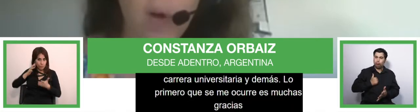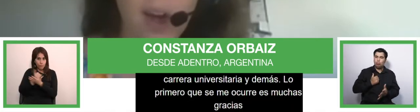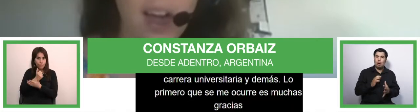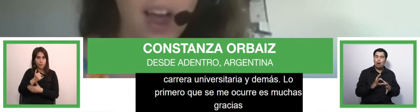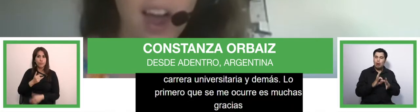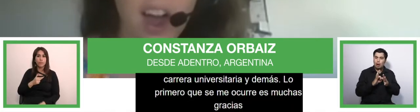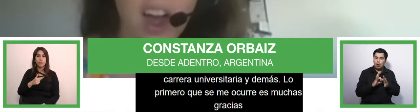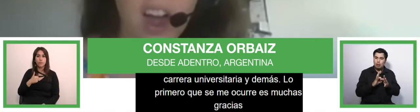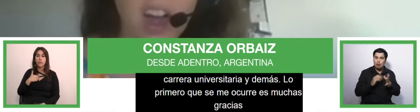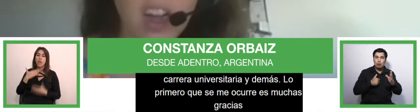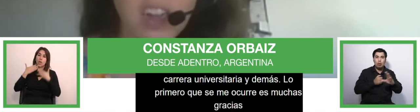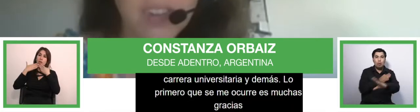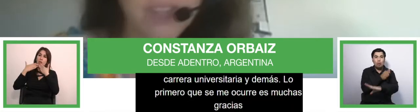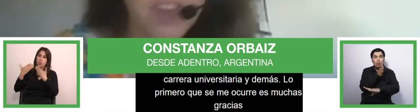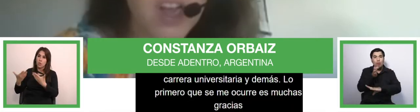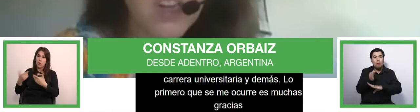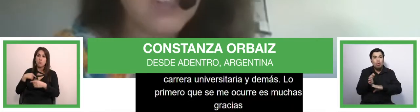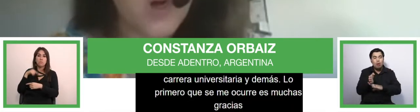una escuela